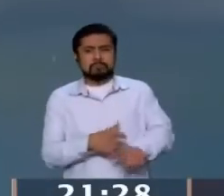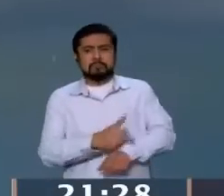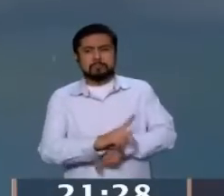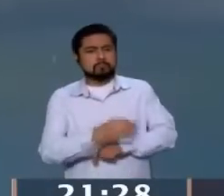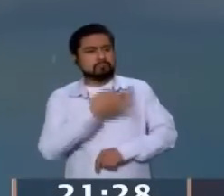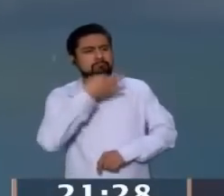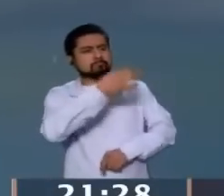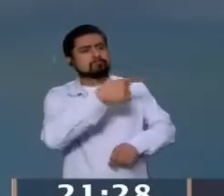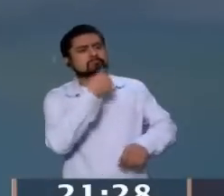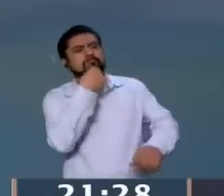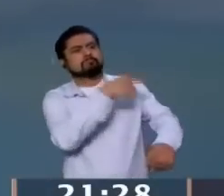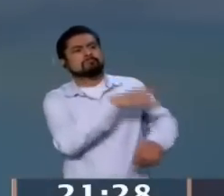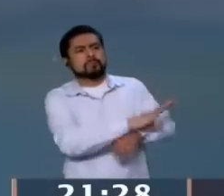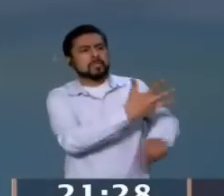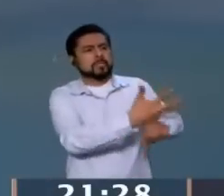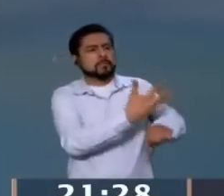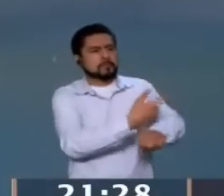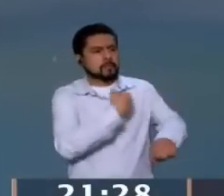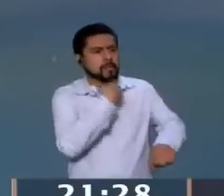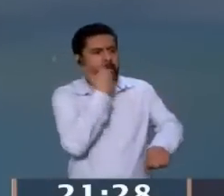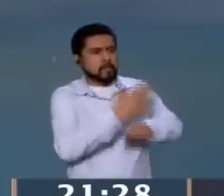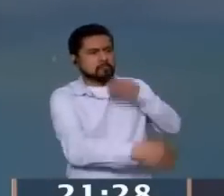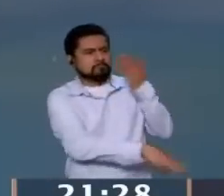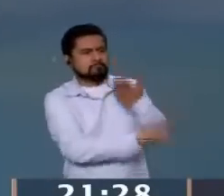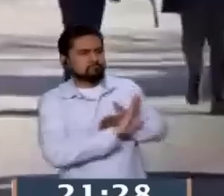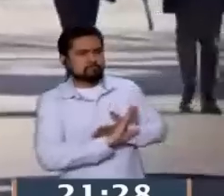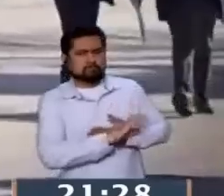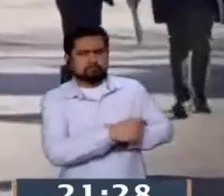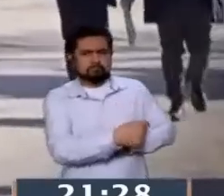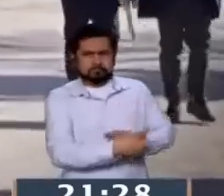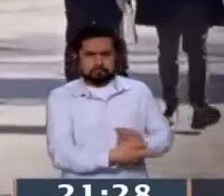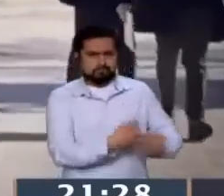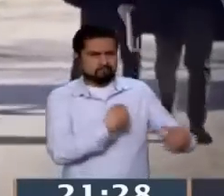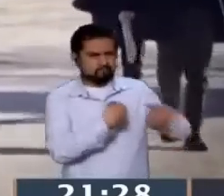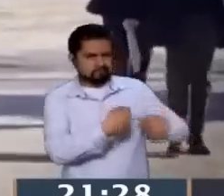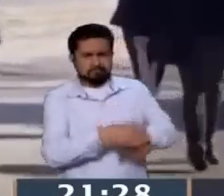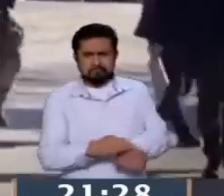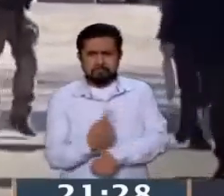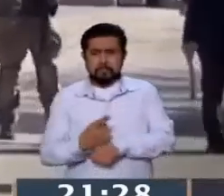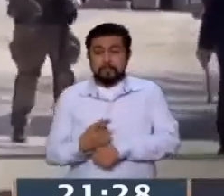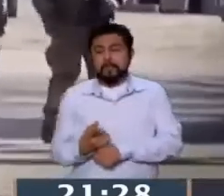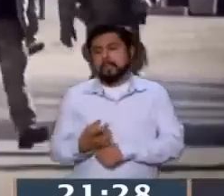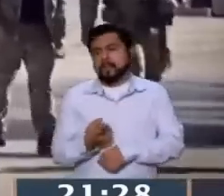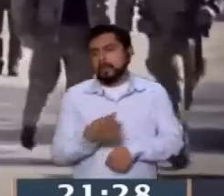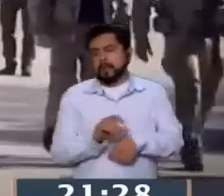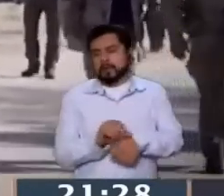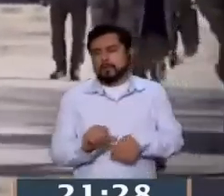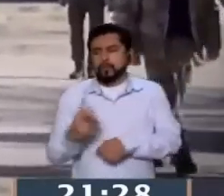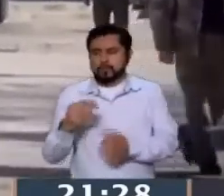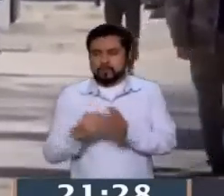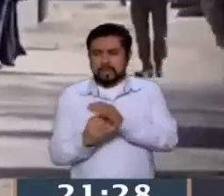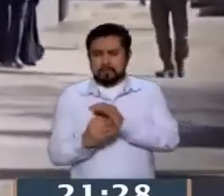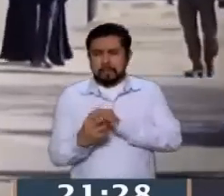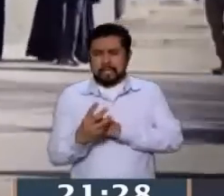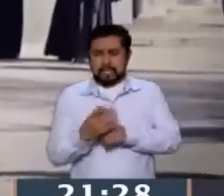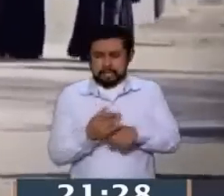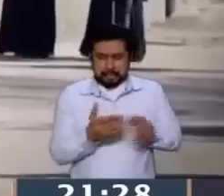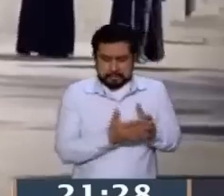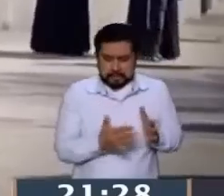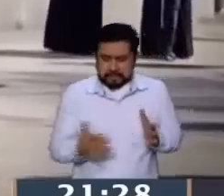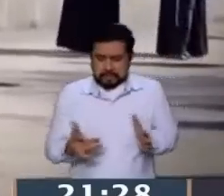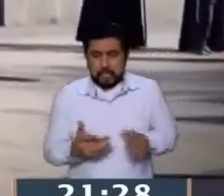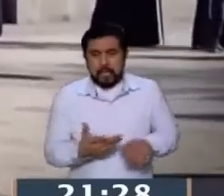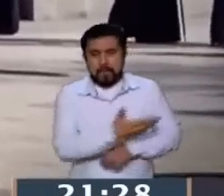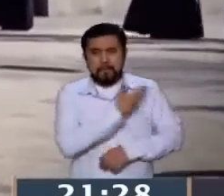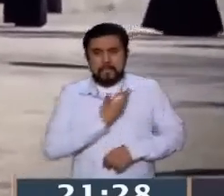de intentar desestabilizar y derrocar su gobierno en las primeras semanas de febrero de 2023 el presidente de